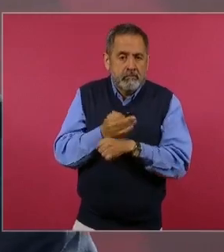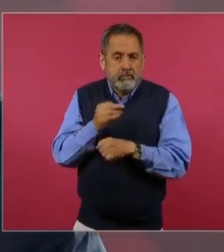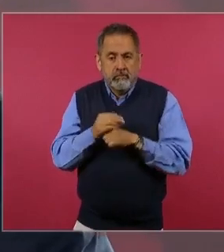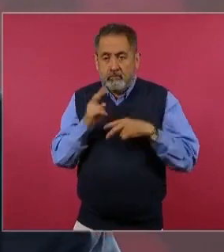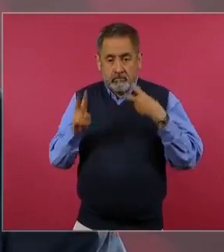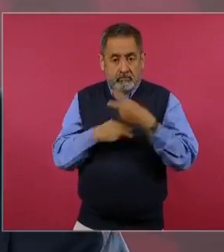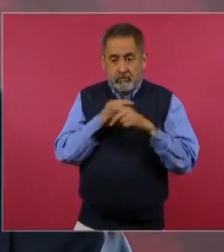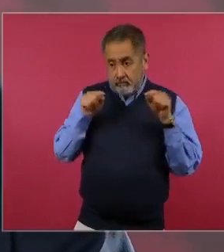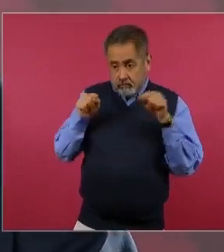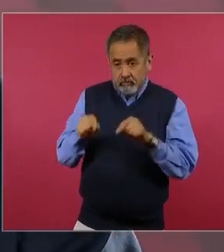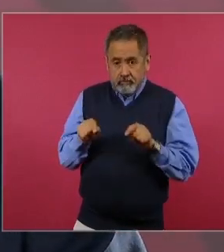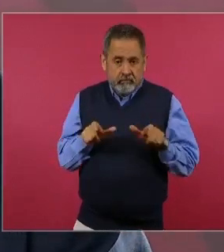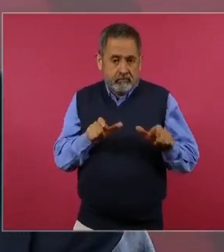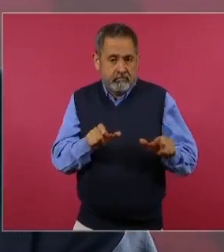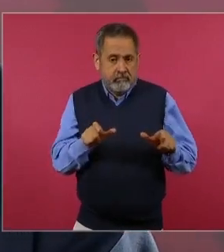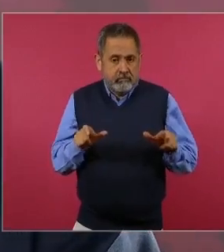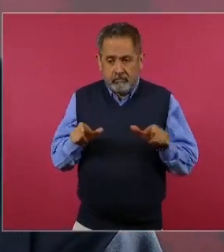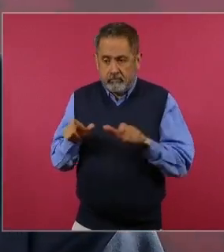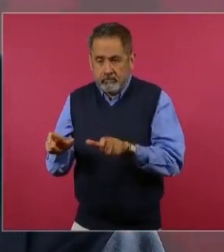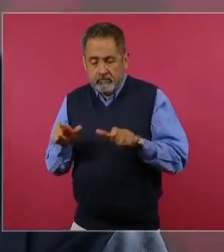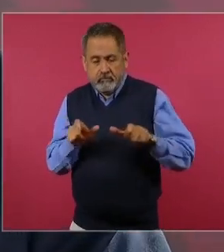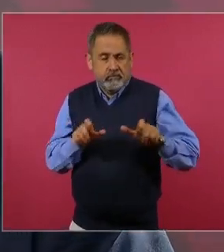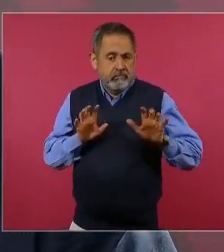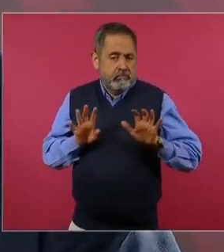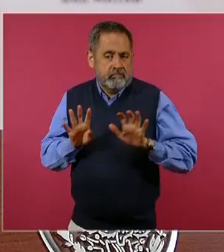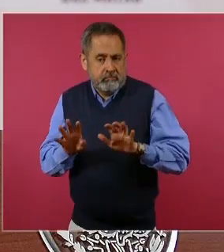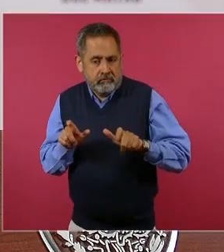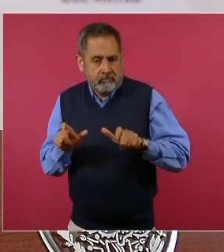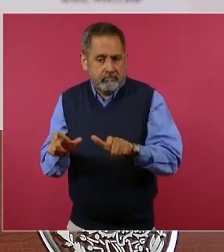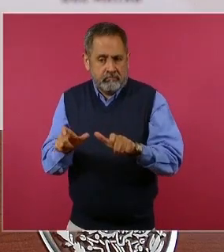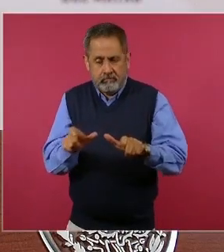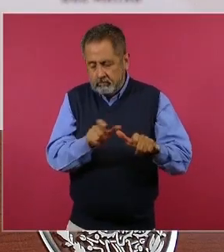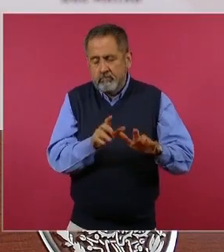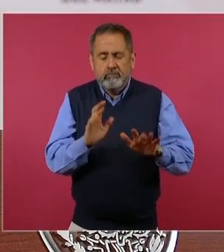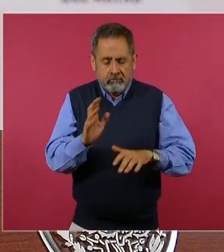protegiendo a la población de la región.